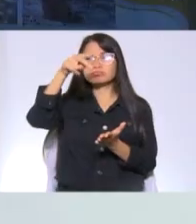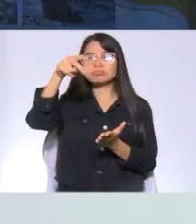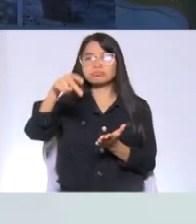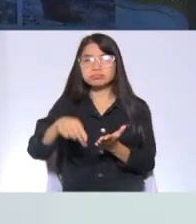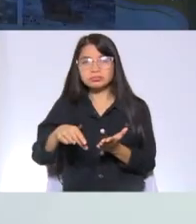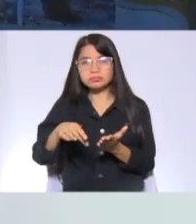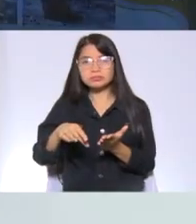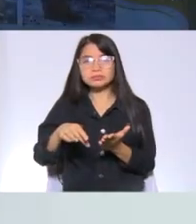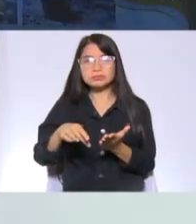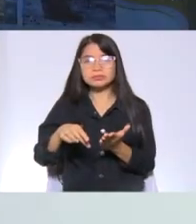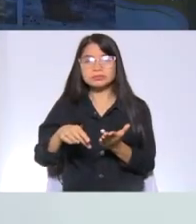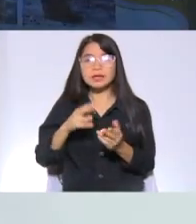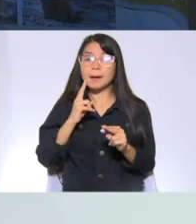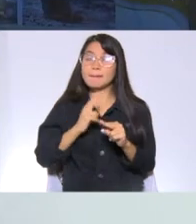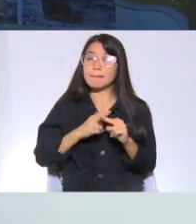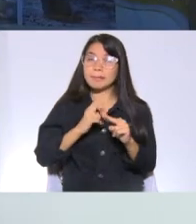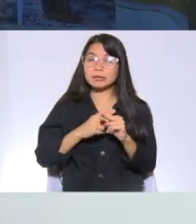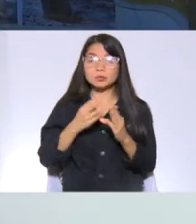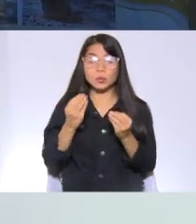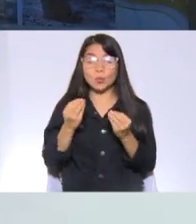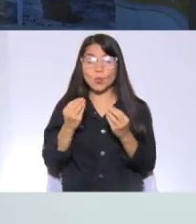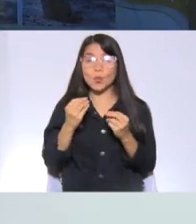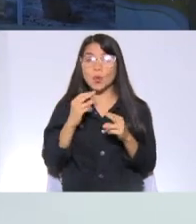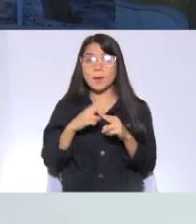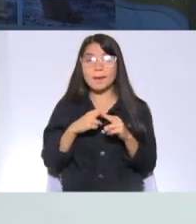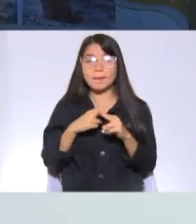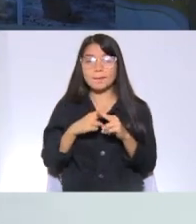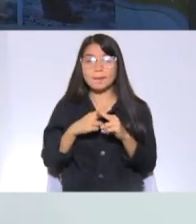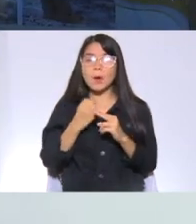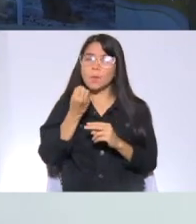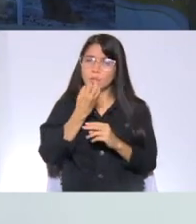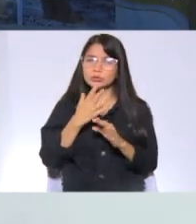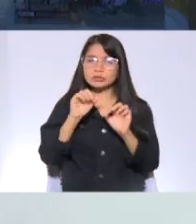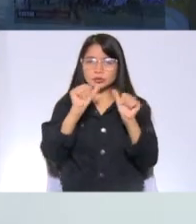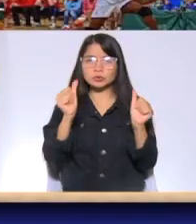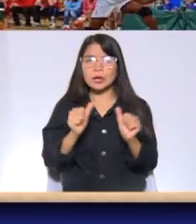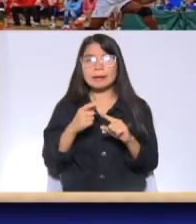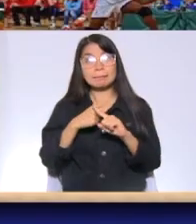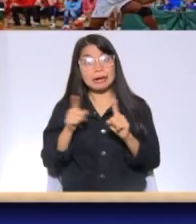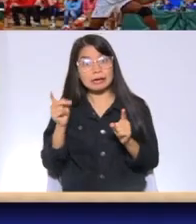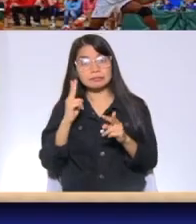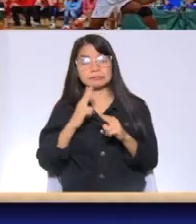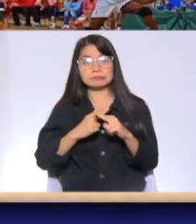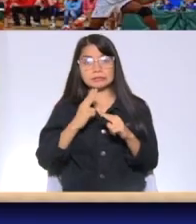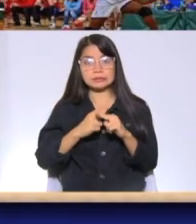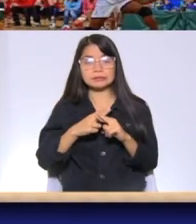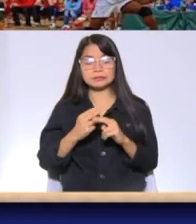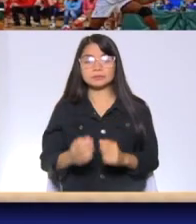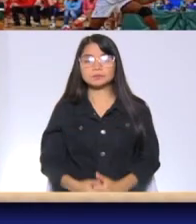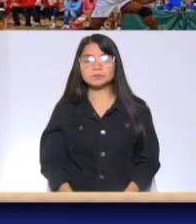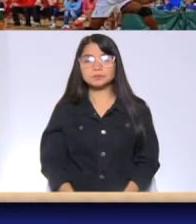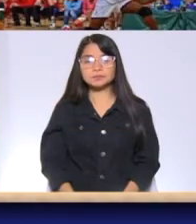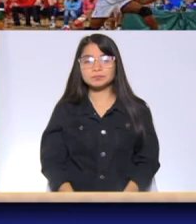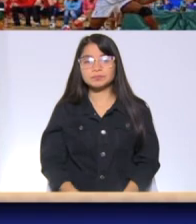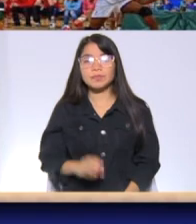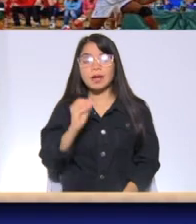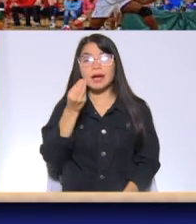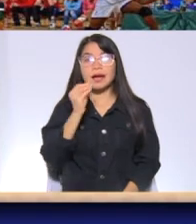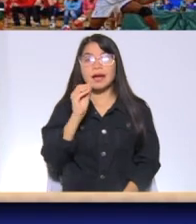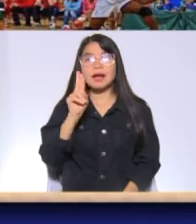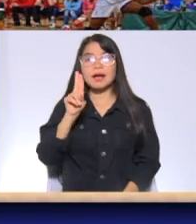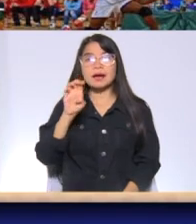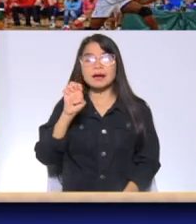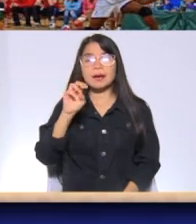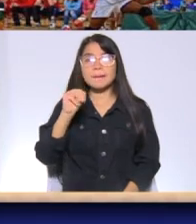muy peligroso para los jóvenes, muy extremo y muy bonito, pero muy peligroso. Tenemos el famoso juego quemados, que en otros